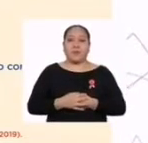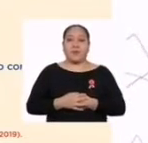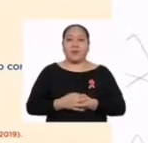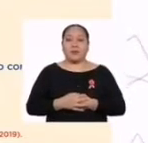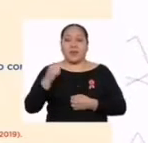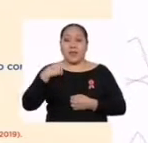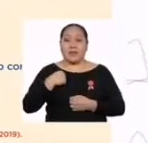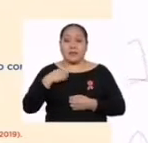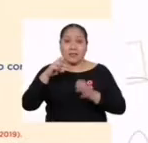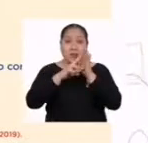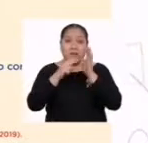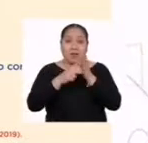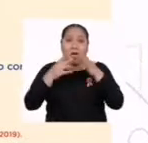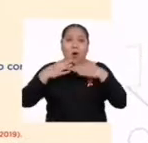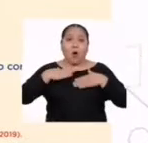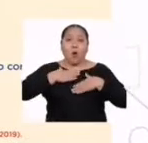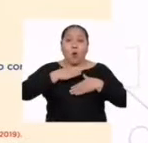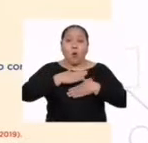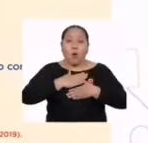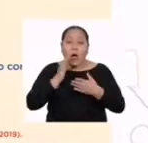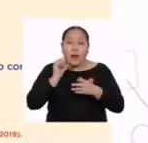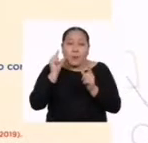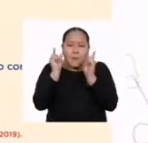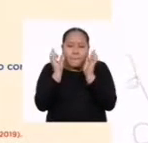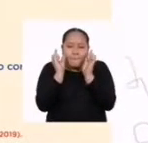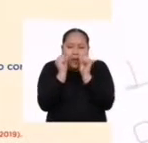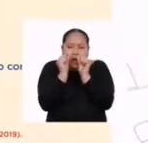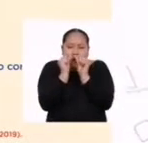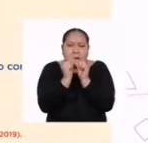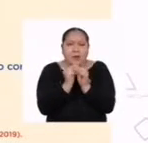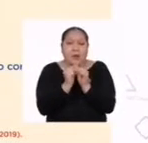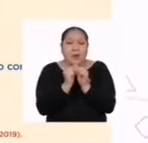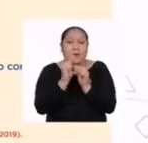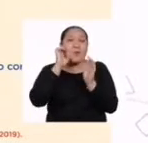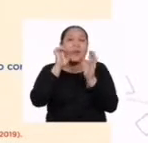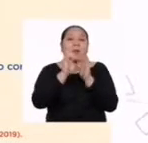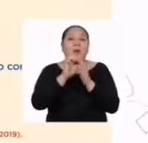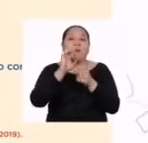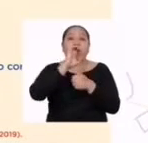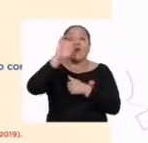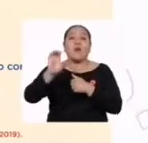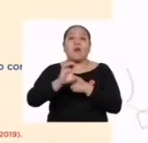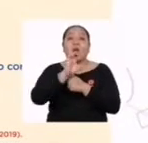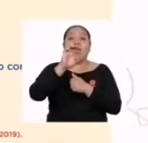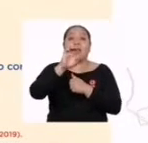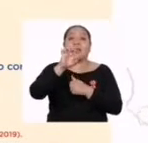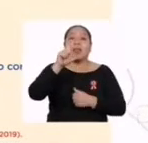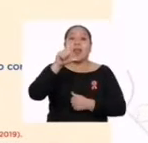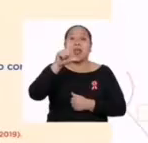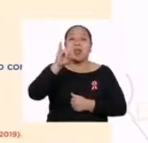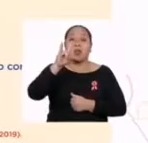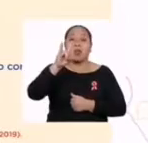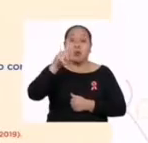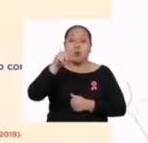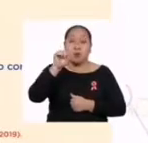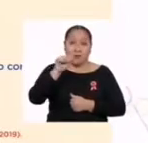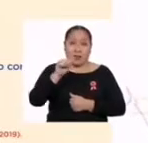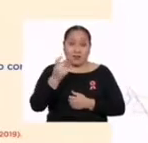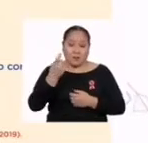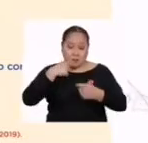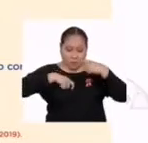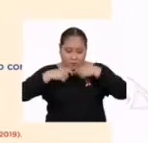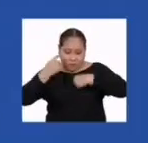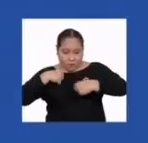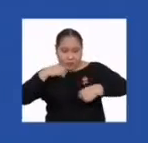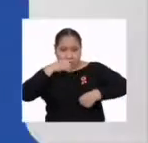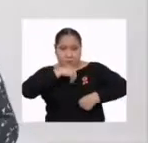cuerpo que es muy, pero muy pequeño, como cada célula que forma parte de los distintos organismos